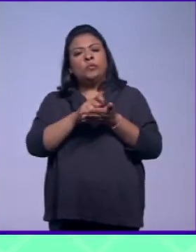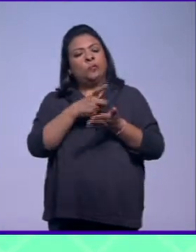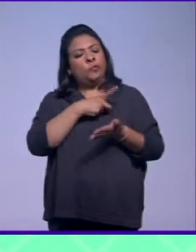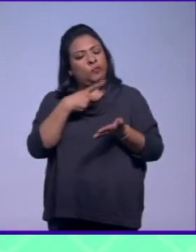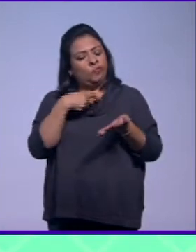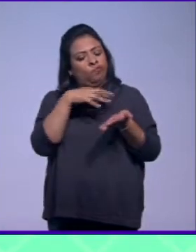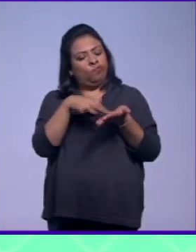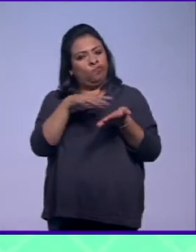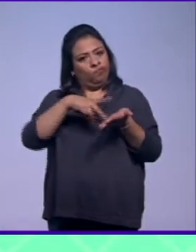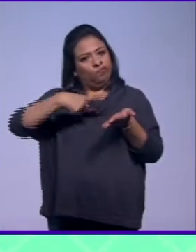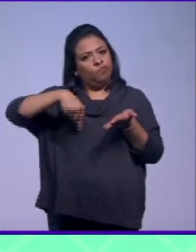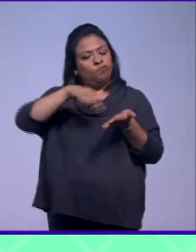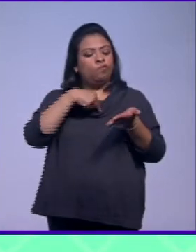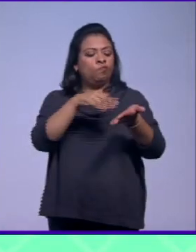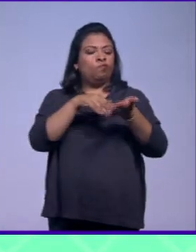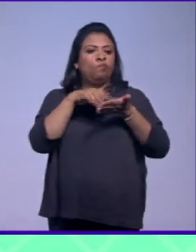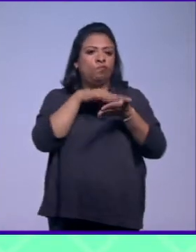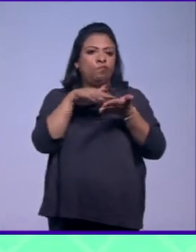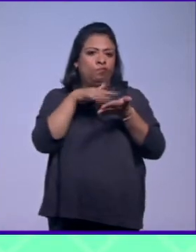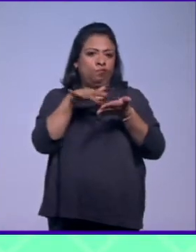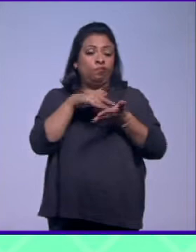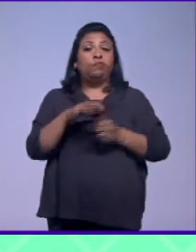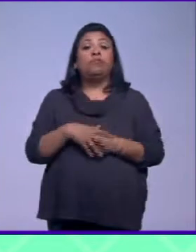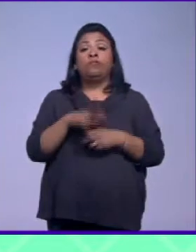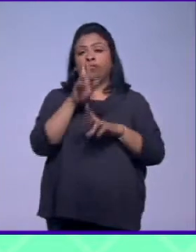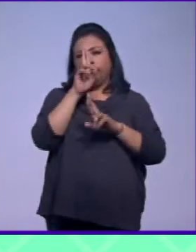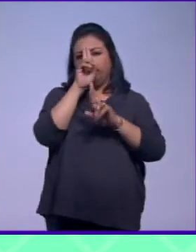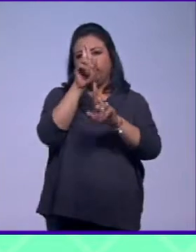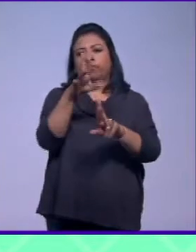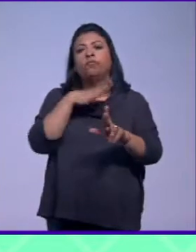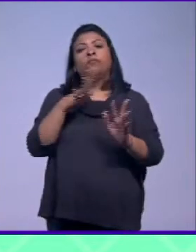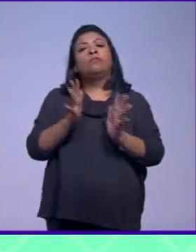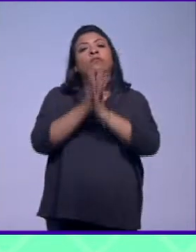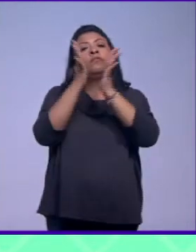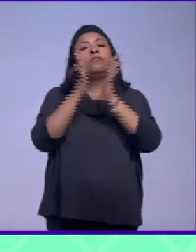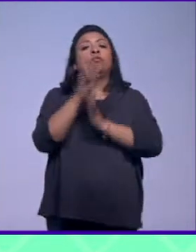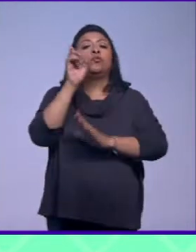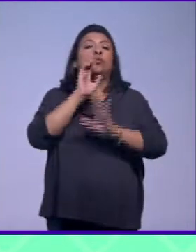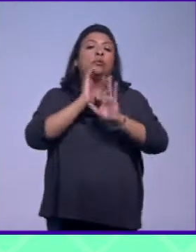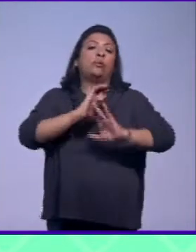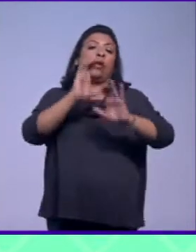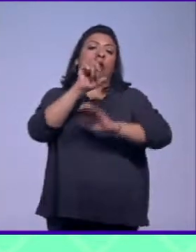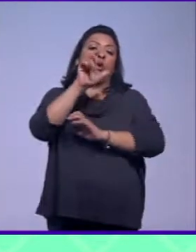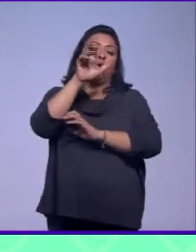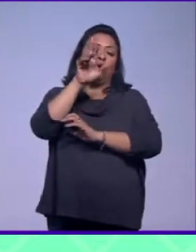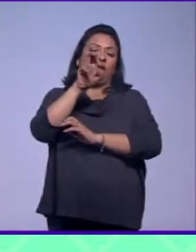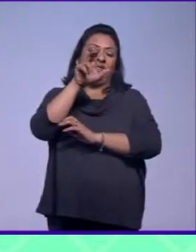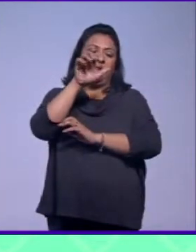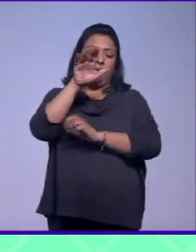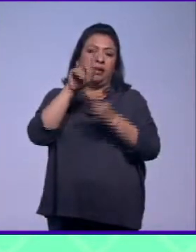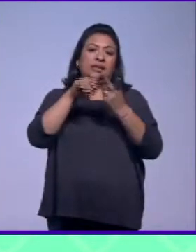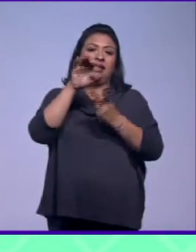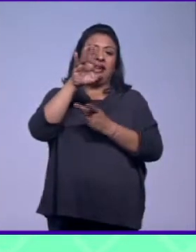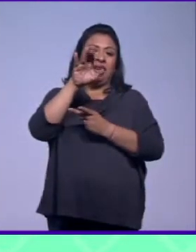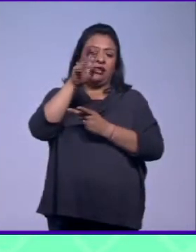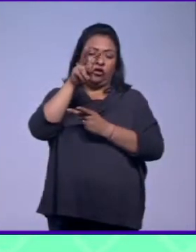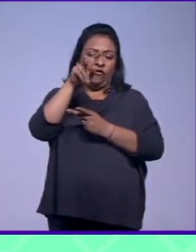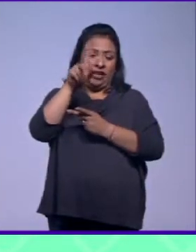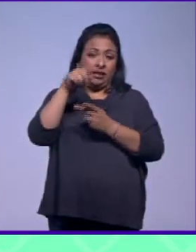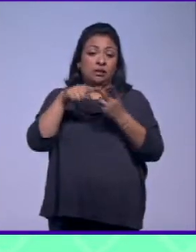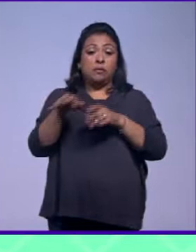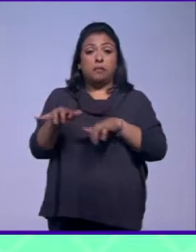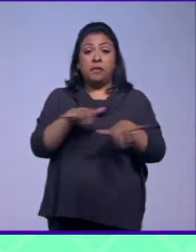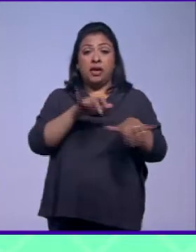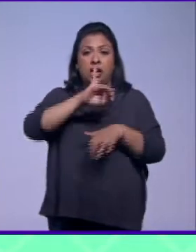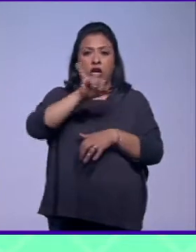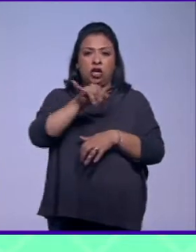leídos por nosotros el homenaje contó con la participación de las cantantes lourdes ambríz y encarnación vázquez y el piano